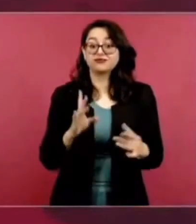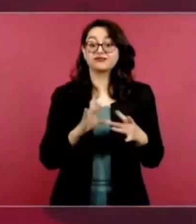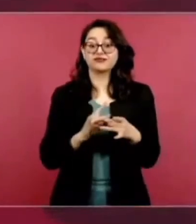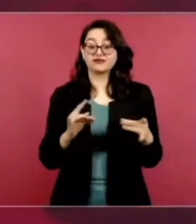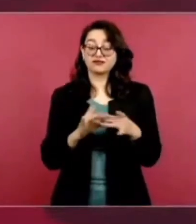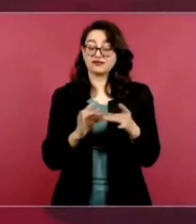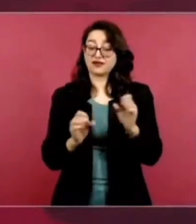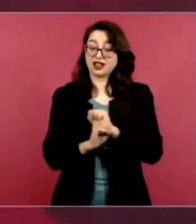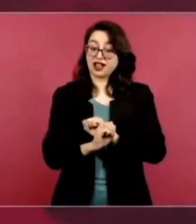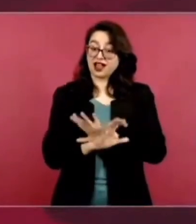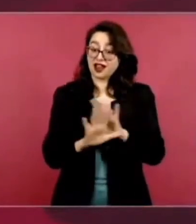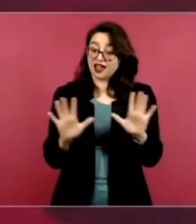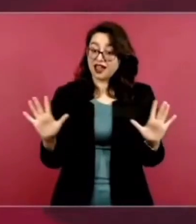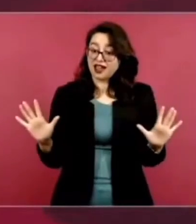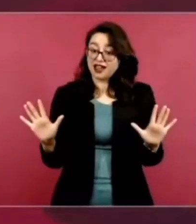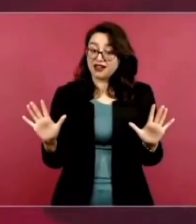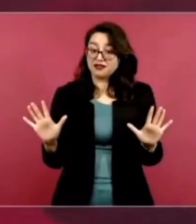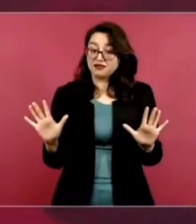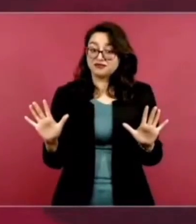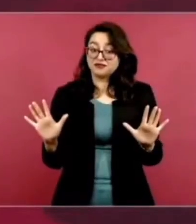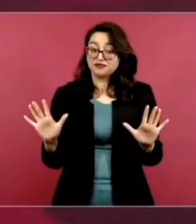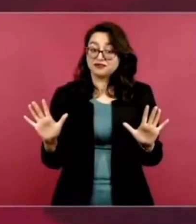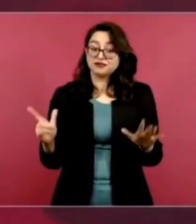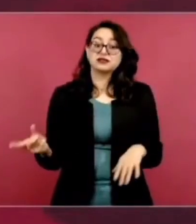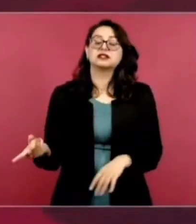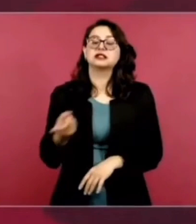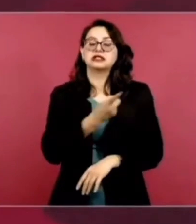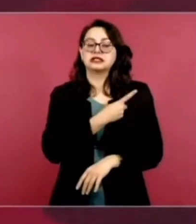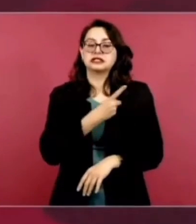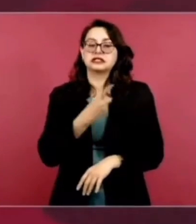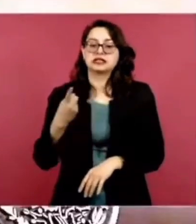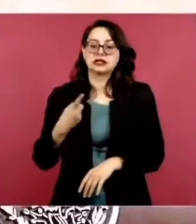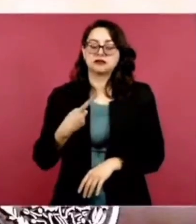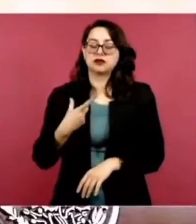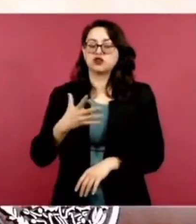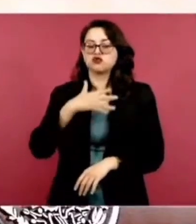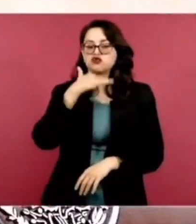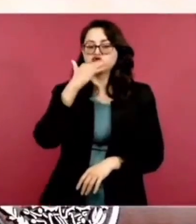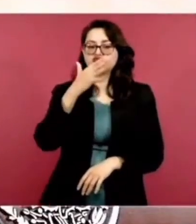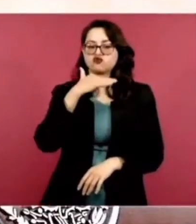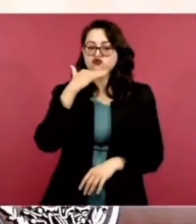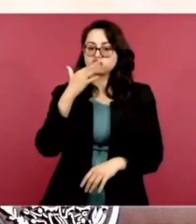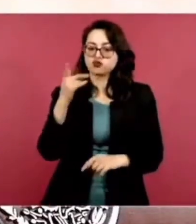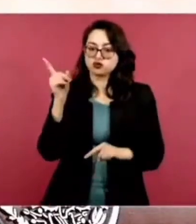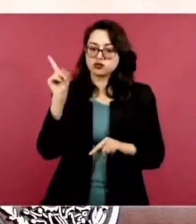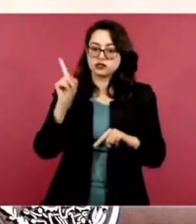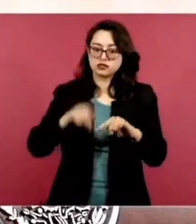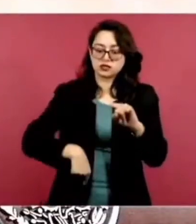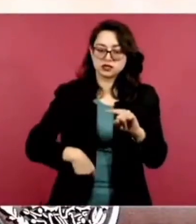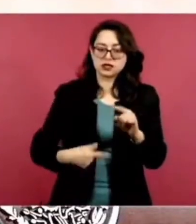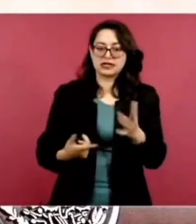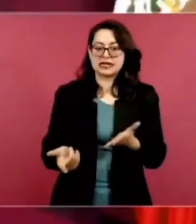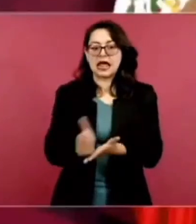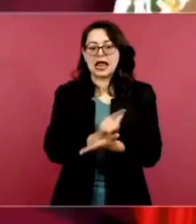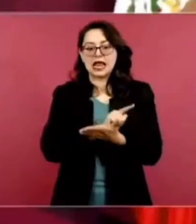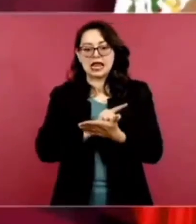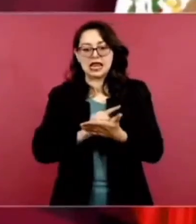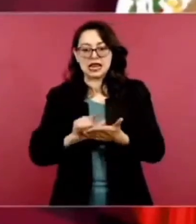tiene que seguirse limpiando de corrupción todo el gobierno.